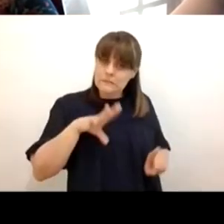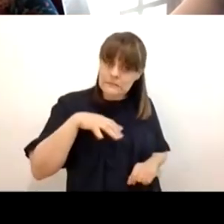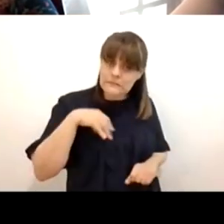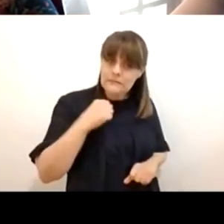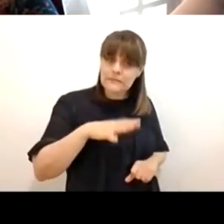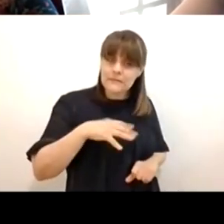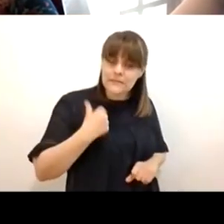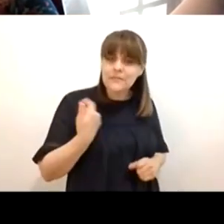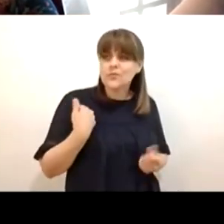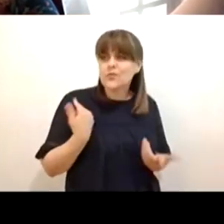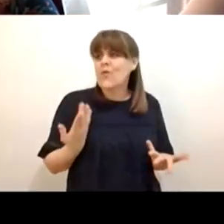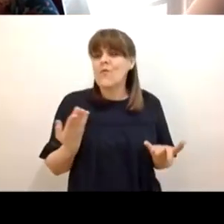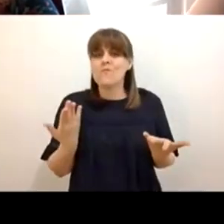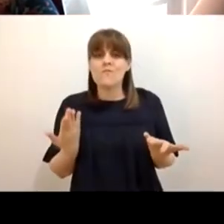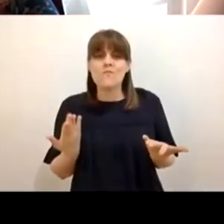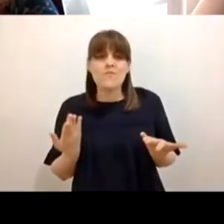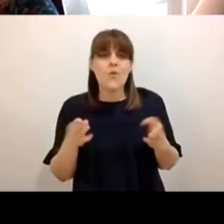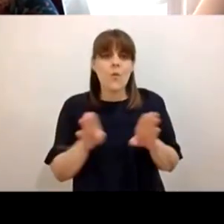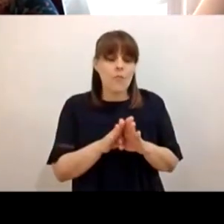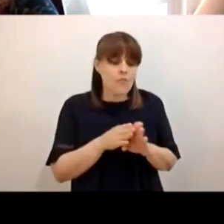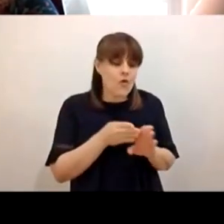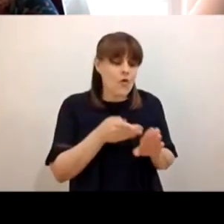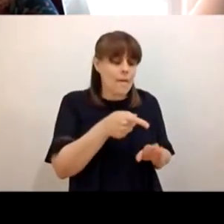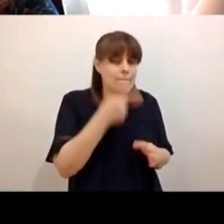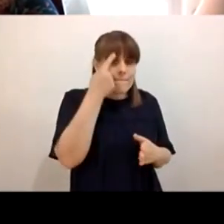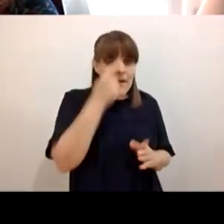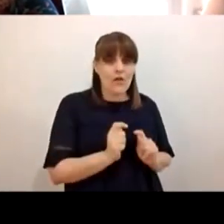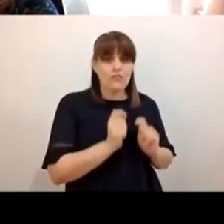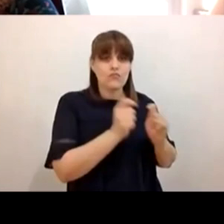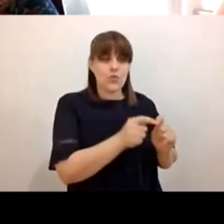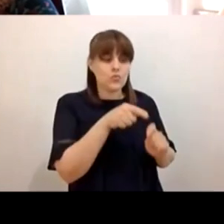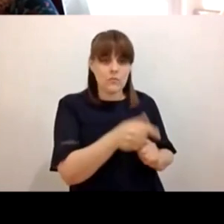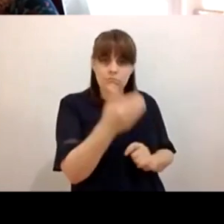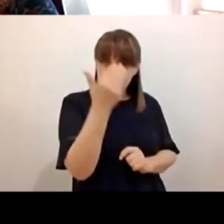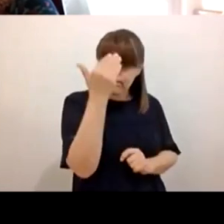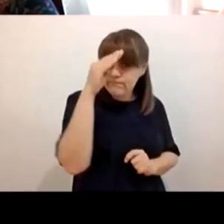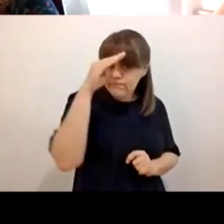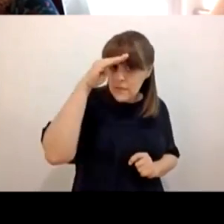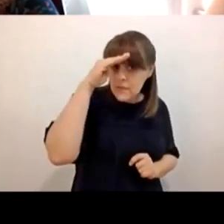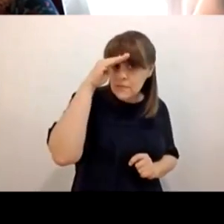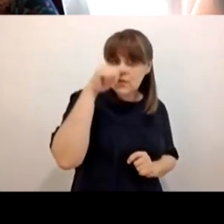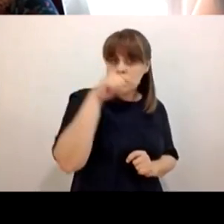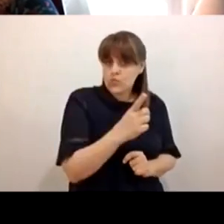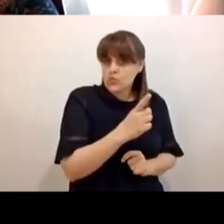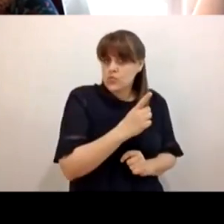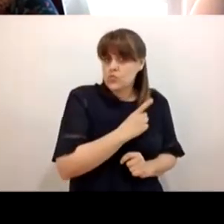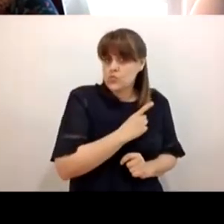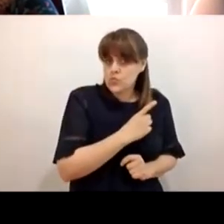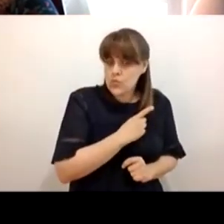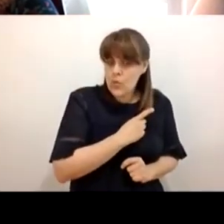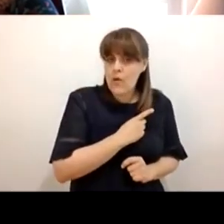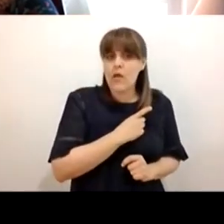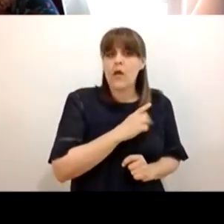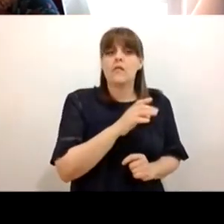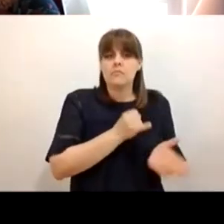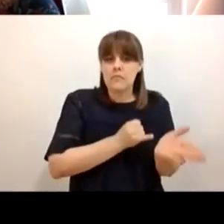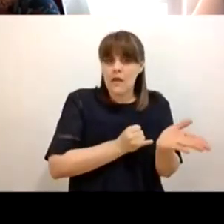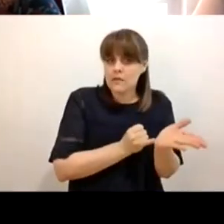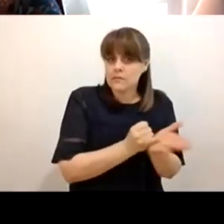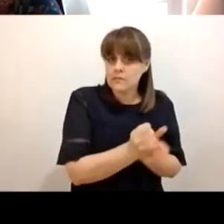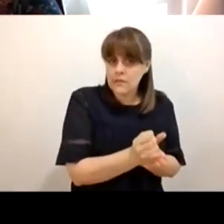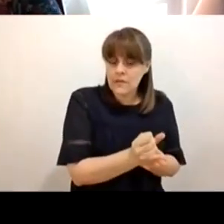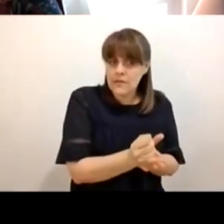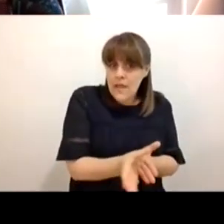busco que sea consciente sea autónoma sea que aprenda a tomar decisiones porque tomar